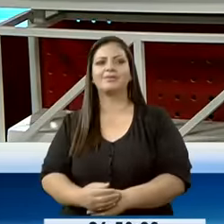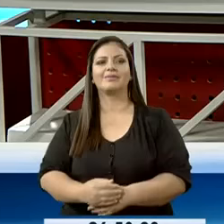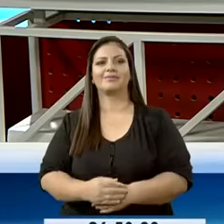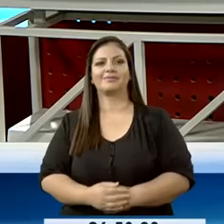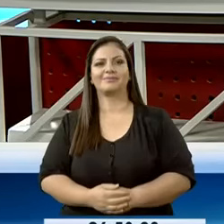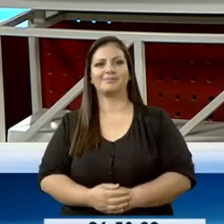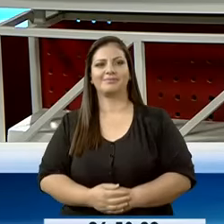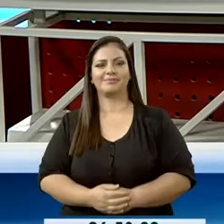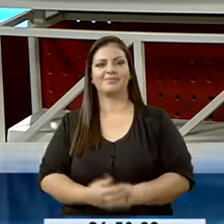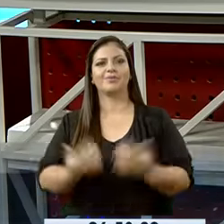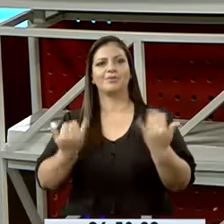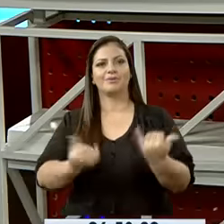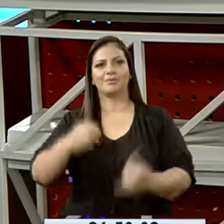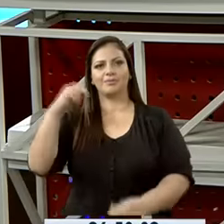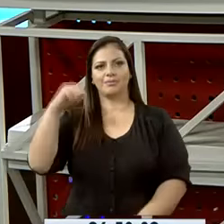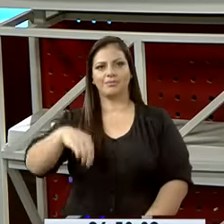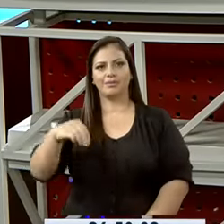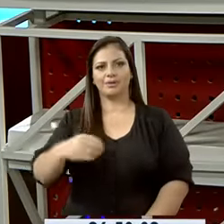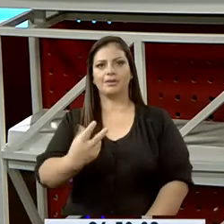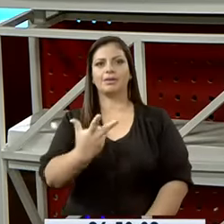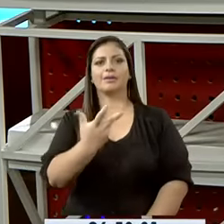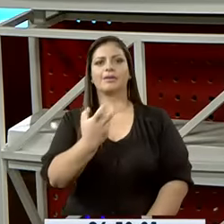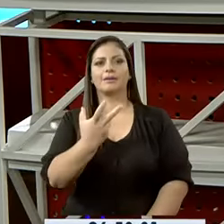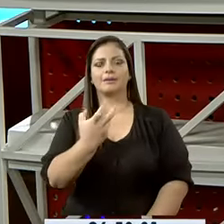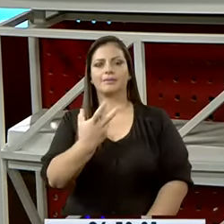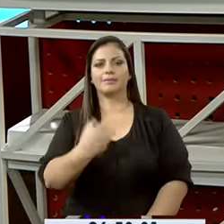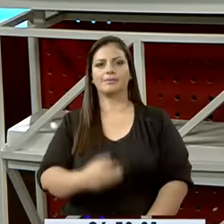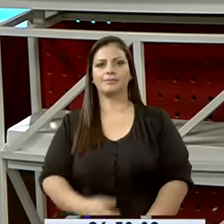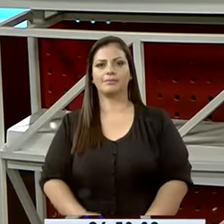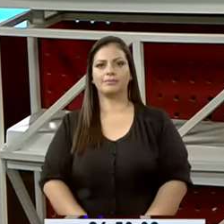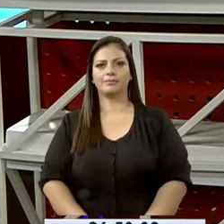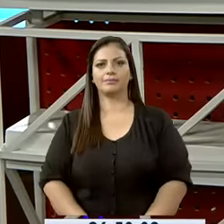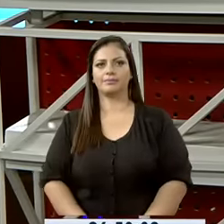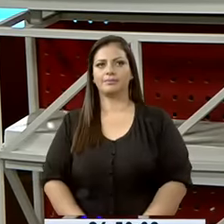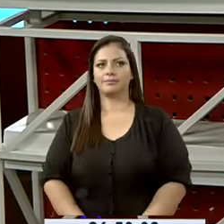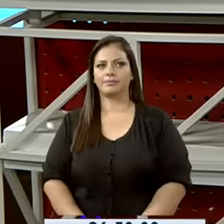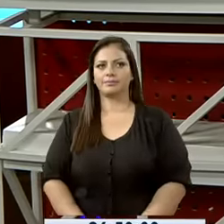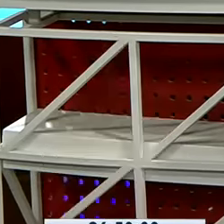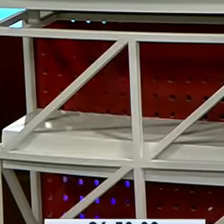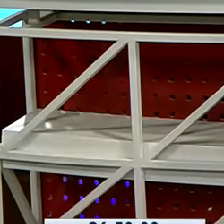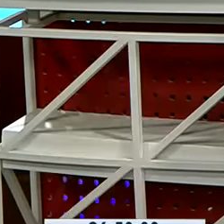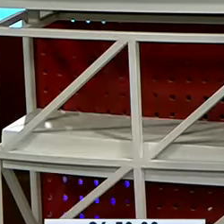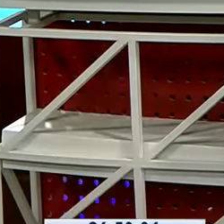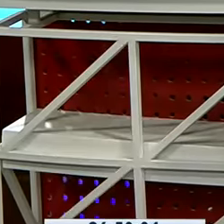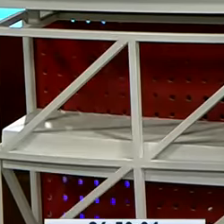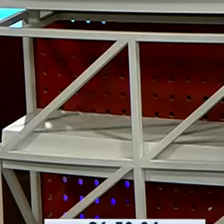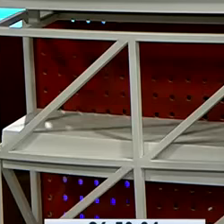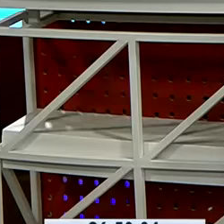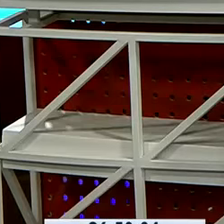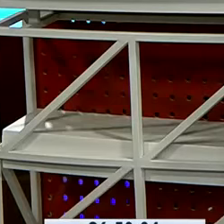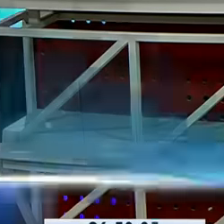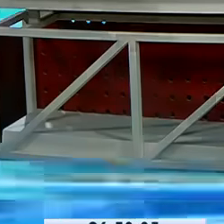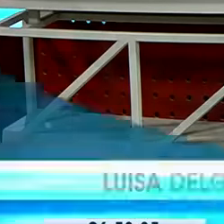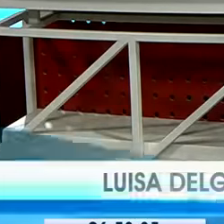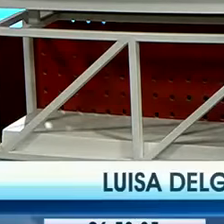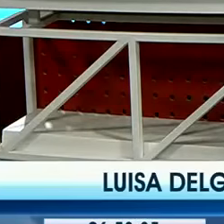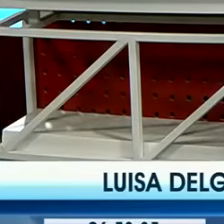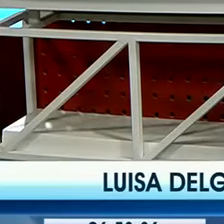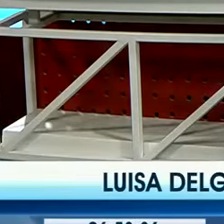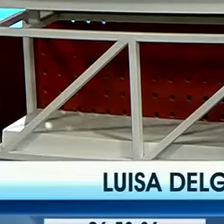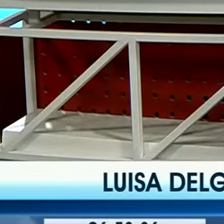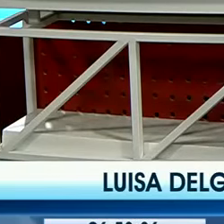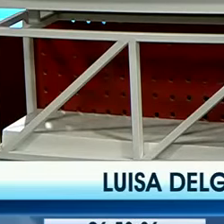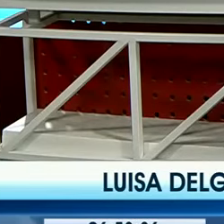Martes 13, ni te cases ni te embarques, dicen por ahí. Martes 13. Así es. ¿Usted es, este, Trujita?